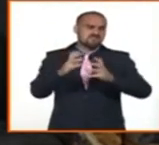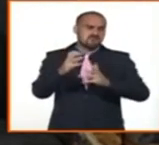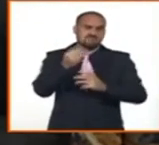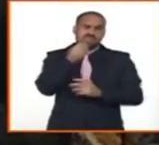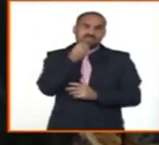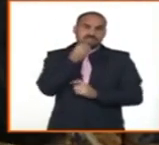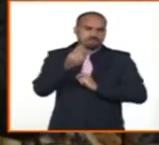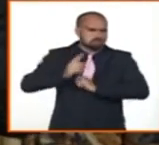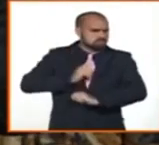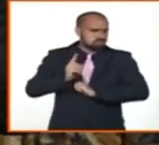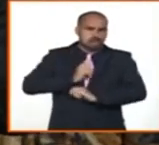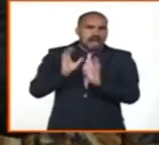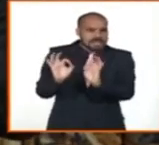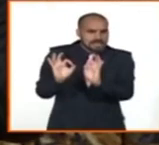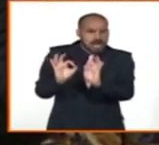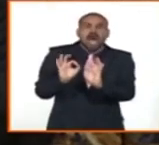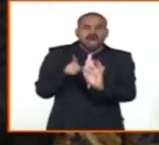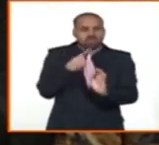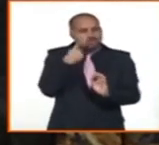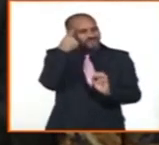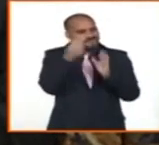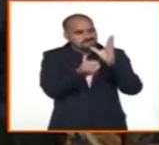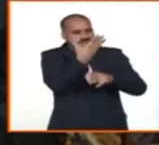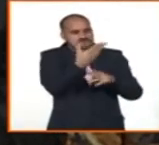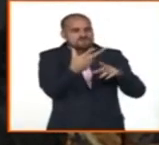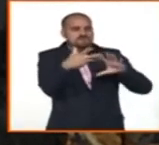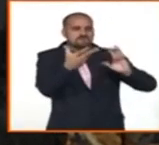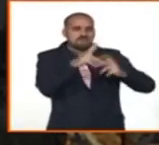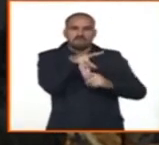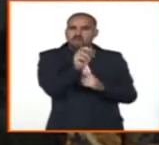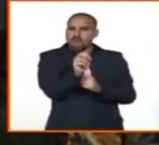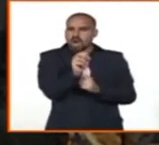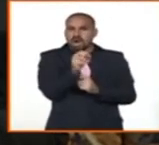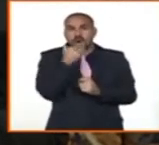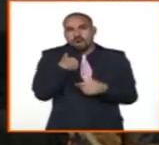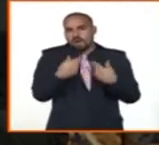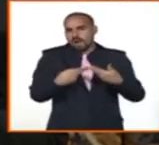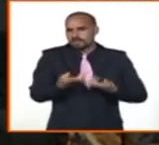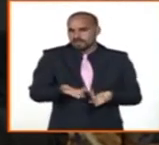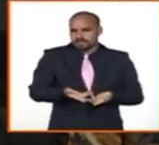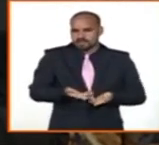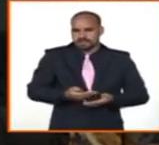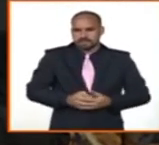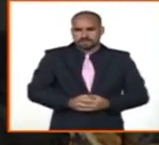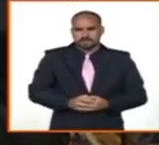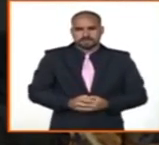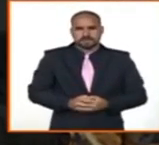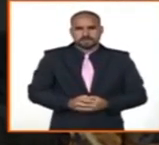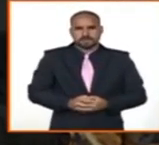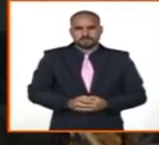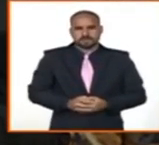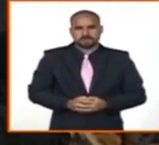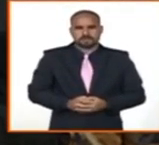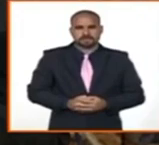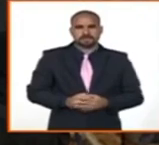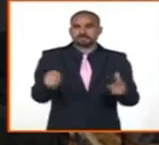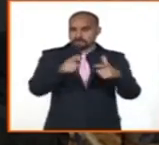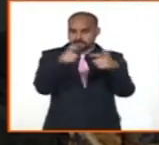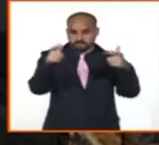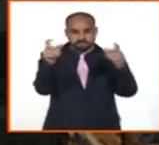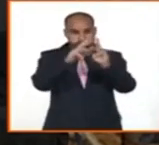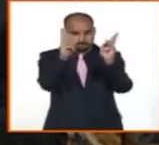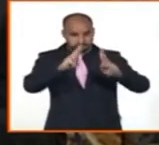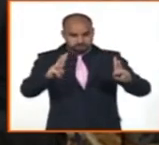¿Y qué coherencia trataré de encontrar? Hoy, sobre todo en las redes, ¿con qué